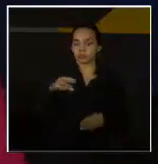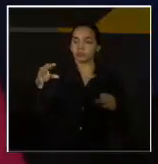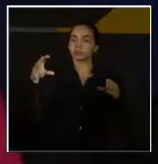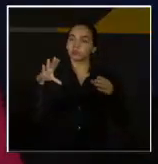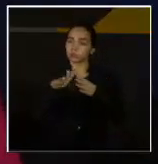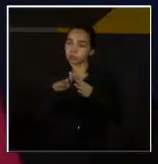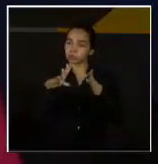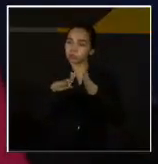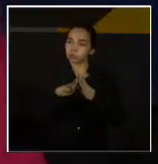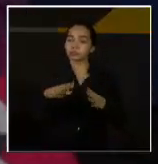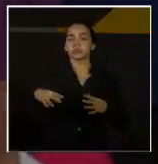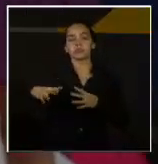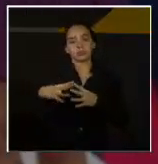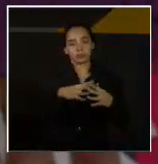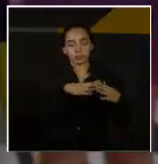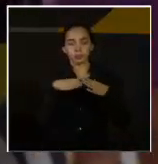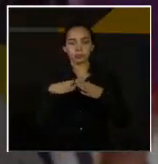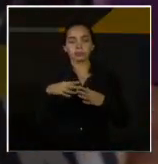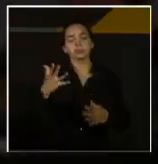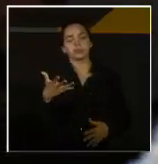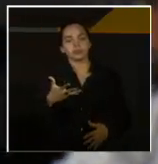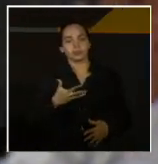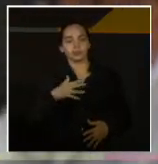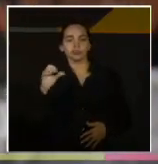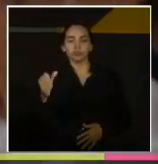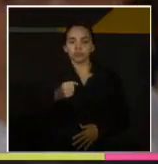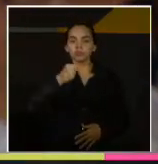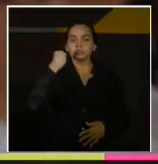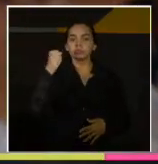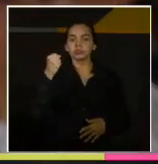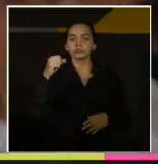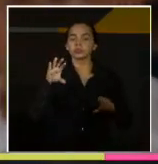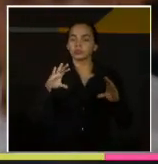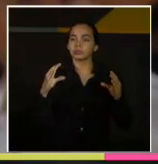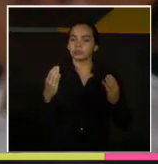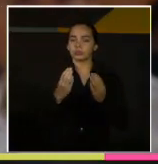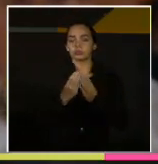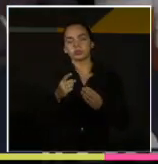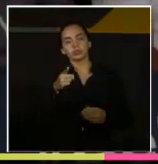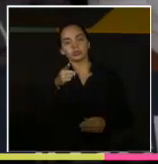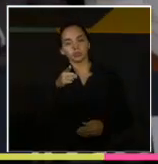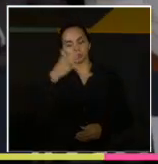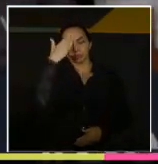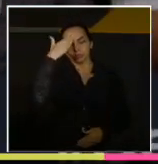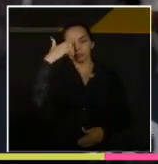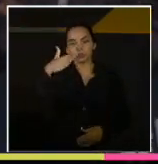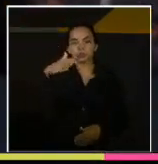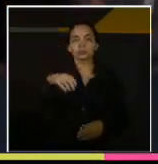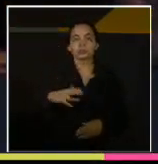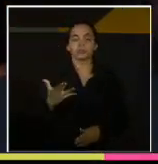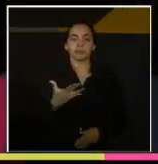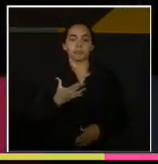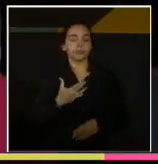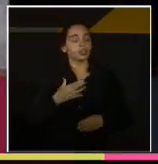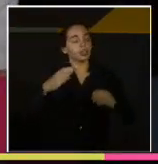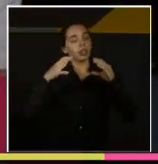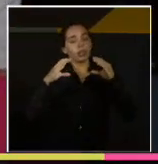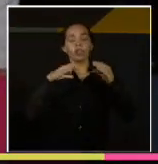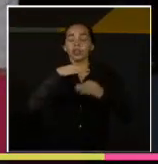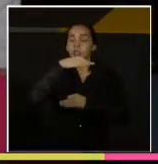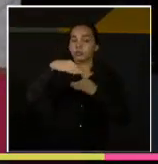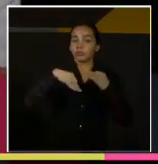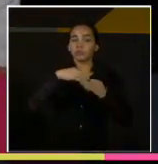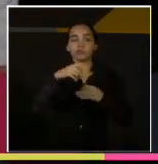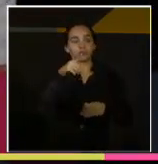convivencia existe la fortaleza de la civilidad. El hecho de que sepamos que nos tenemos que cuidar unos a